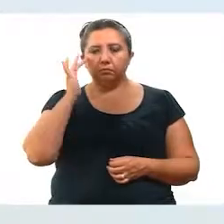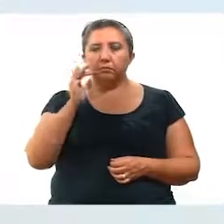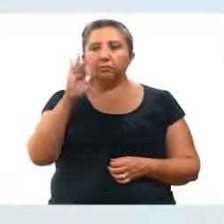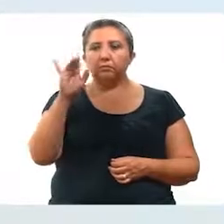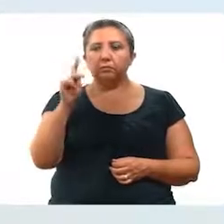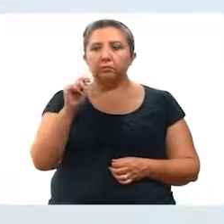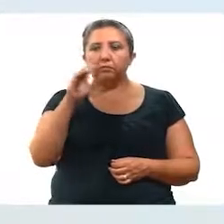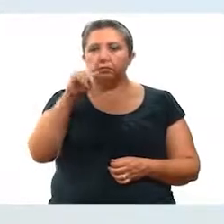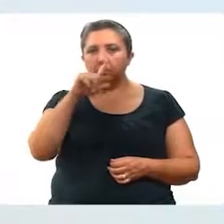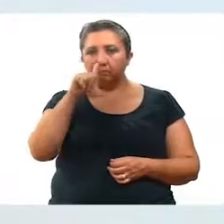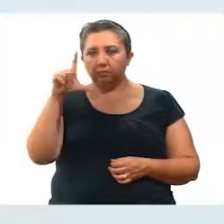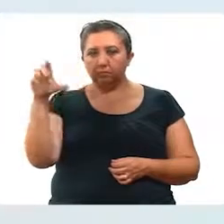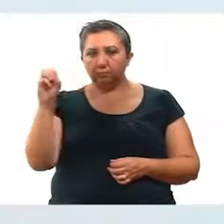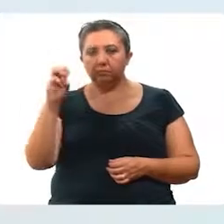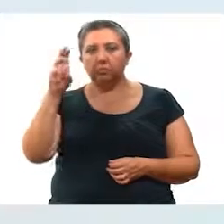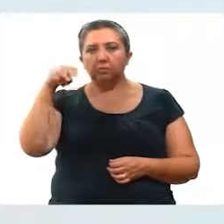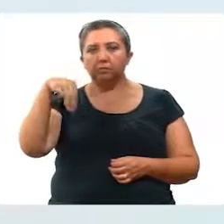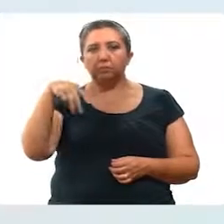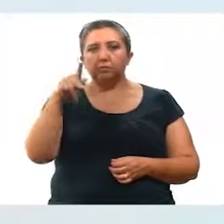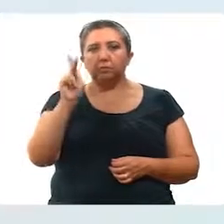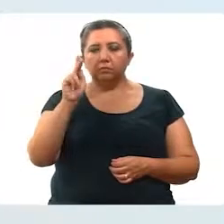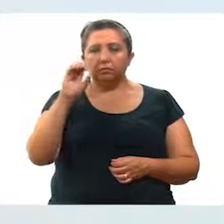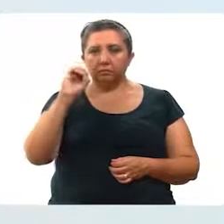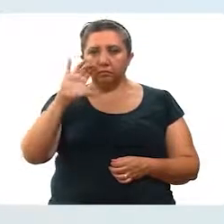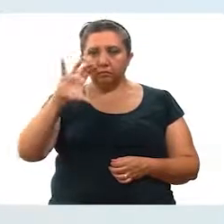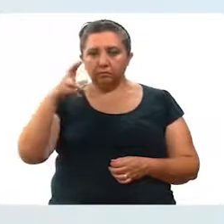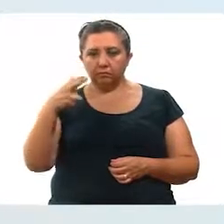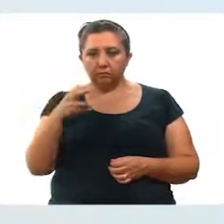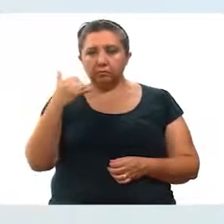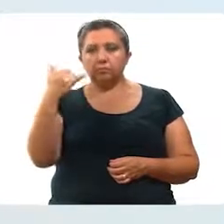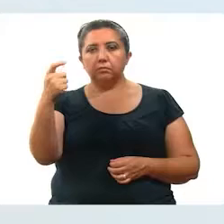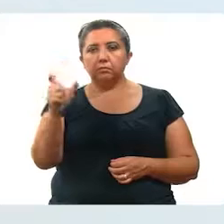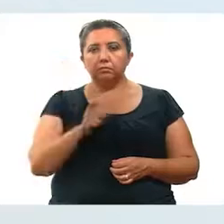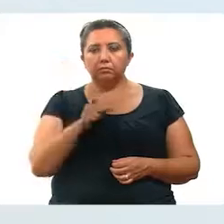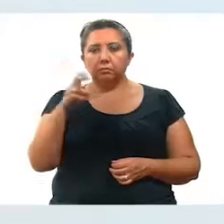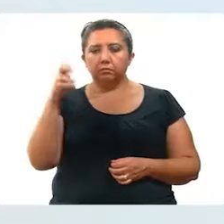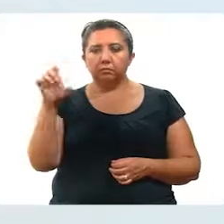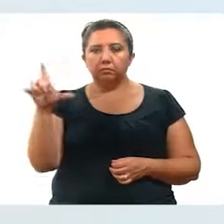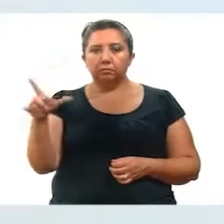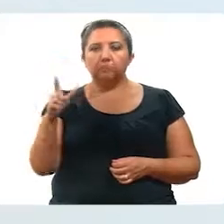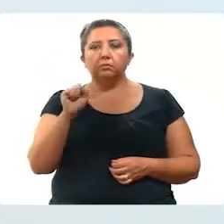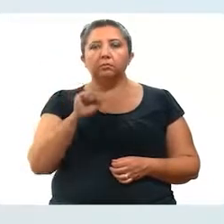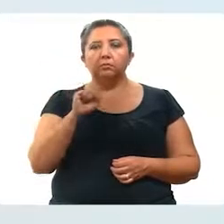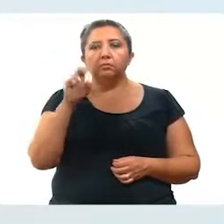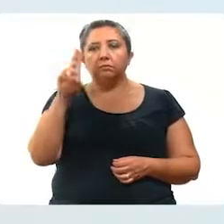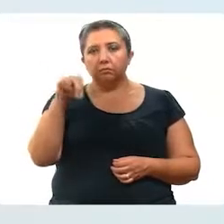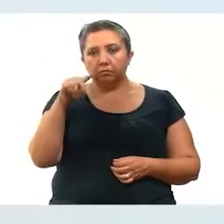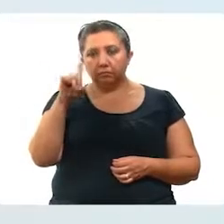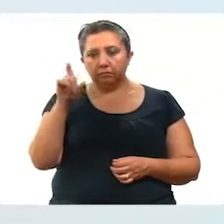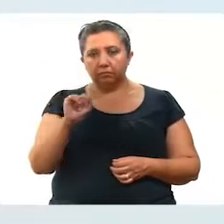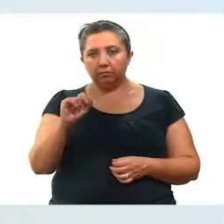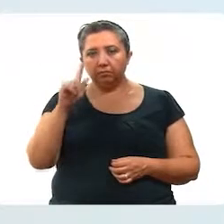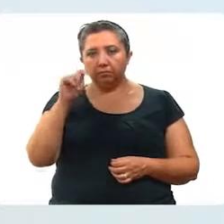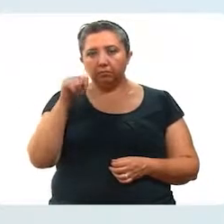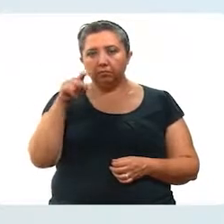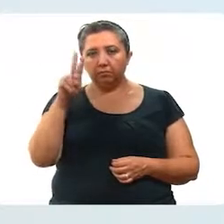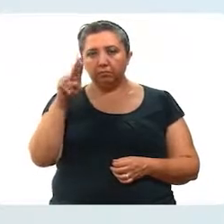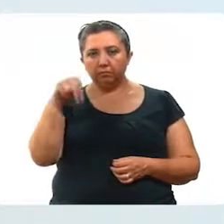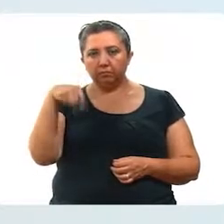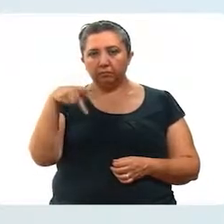Felipe, Cenotillo, Mocochá, Santa Elena, Yaxcucul, Chiquinzonot, Zoncawich,